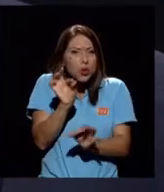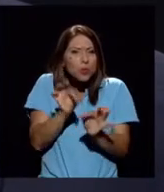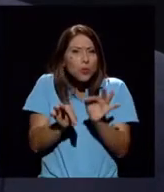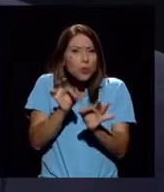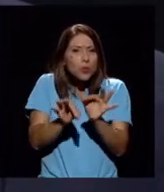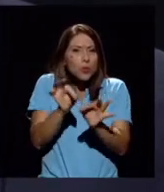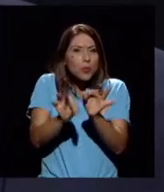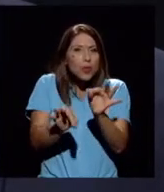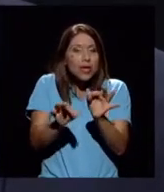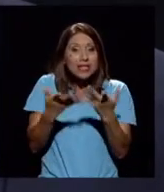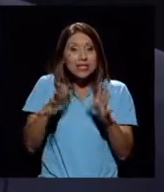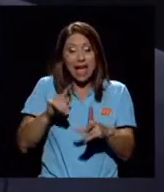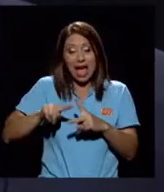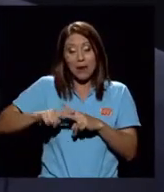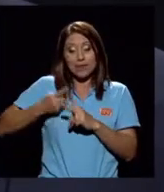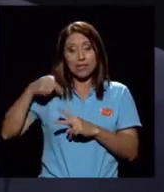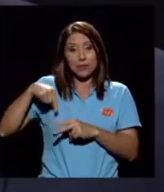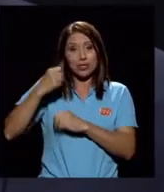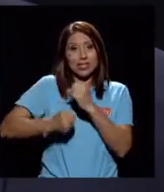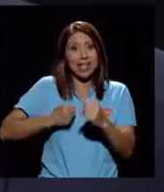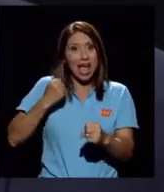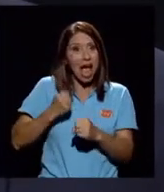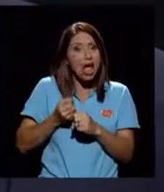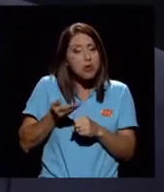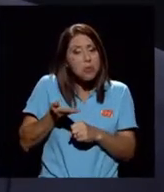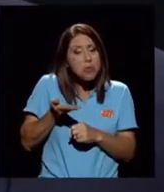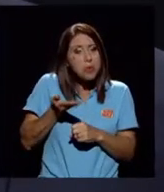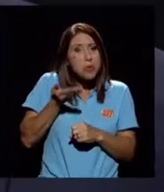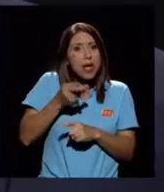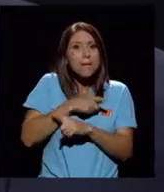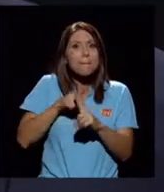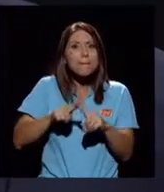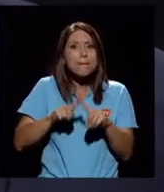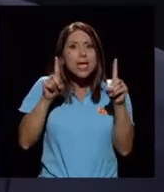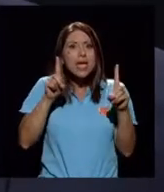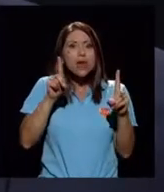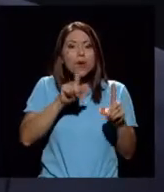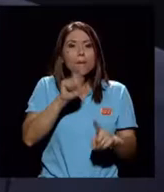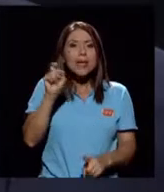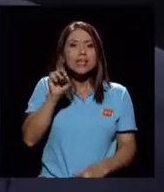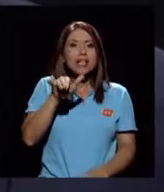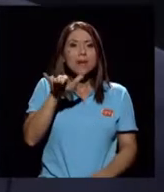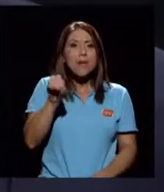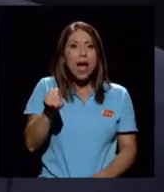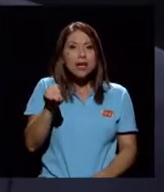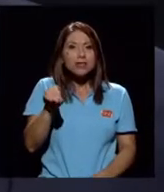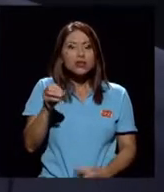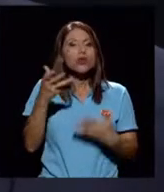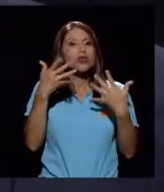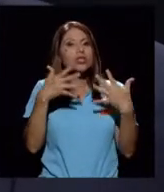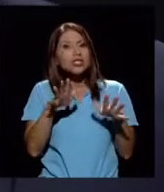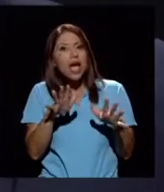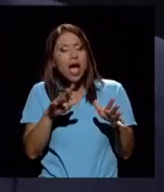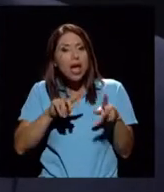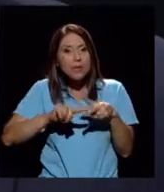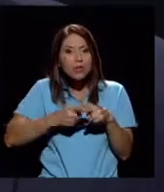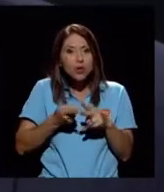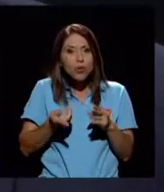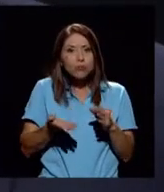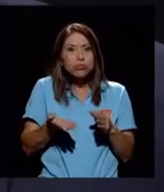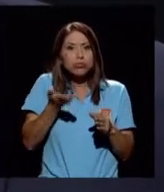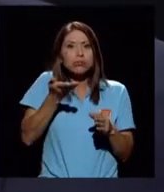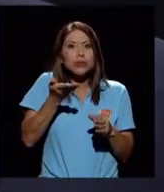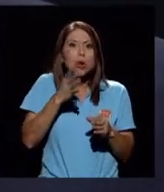este año pero en mayo y el banco central empezó a dejar variaciones de cuatro o cinco colones en claro cuando